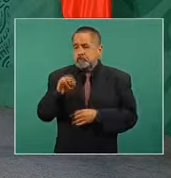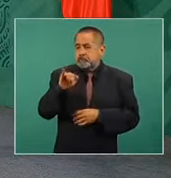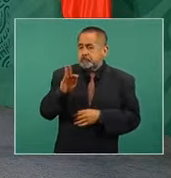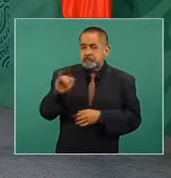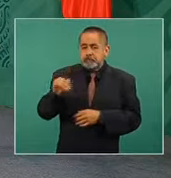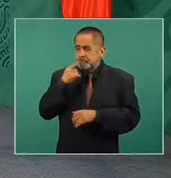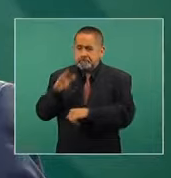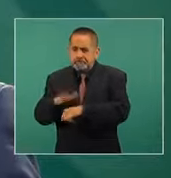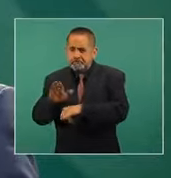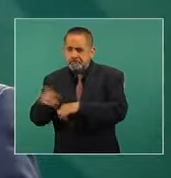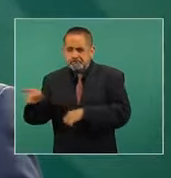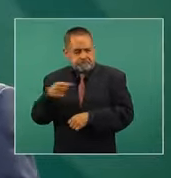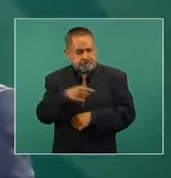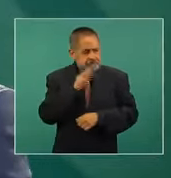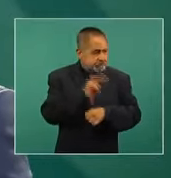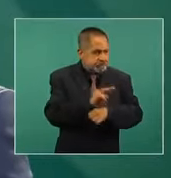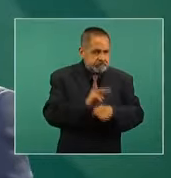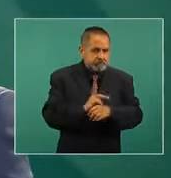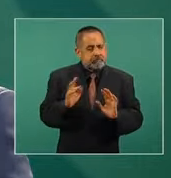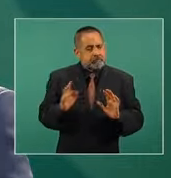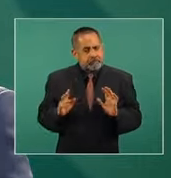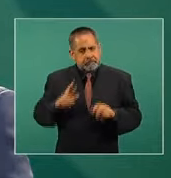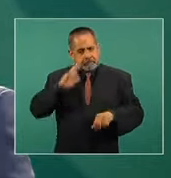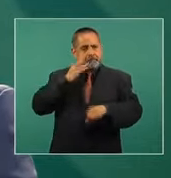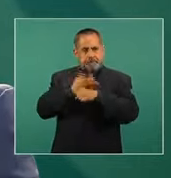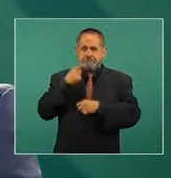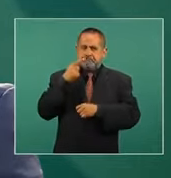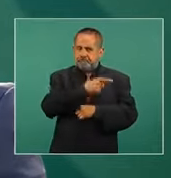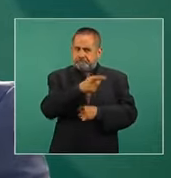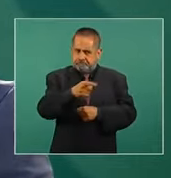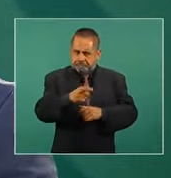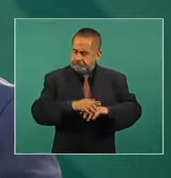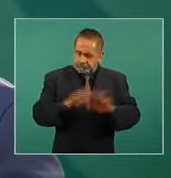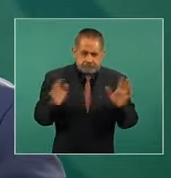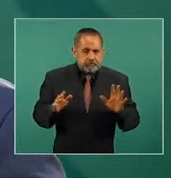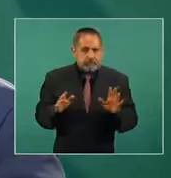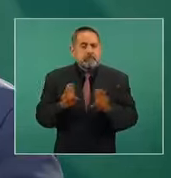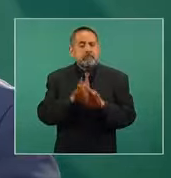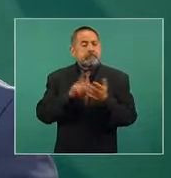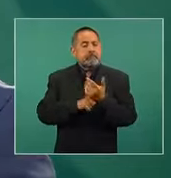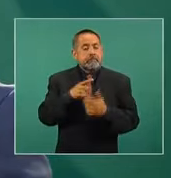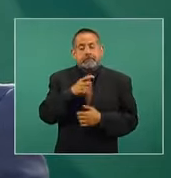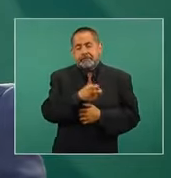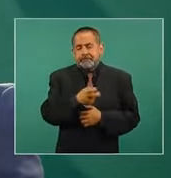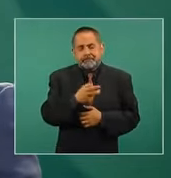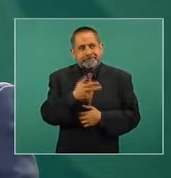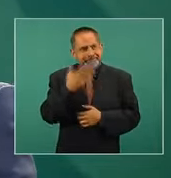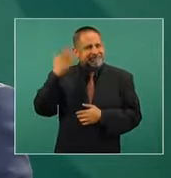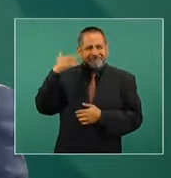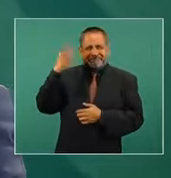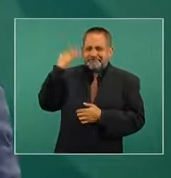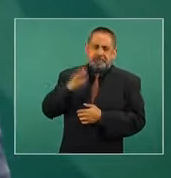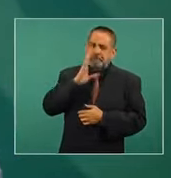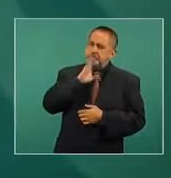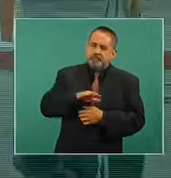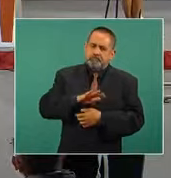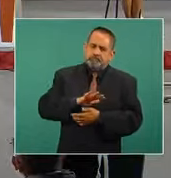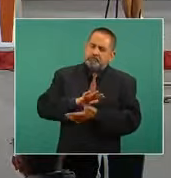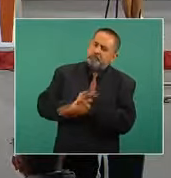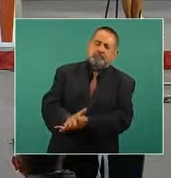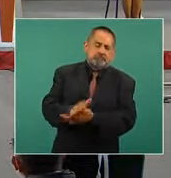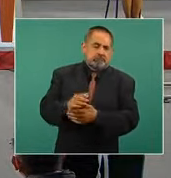para pues ir desliando responsabilidades, y sobre todo que esto fue un atropello verdaderamente enorme